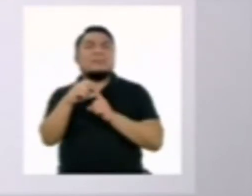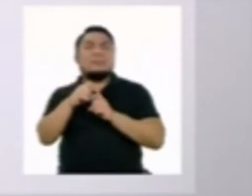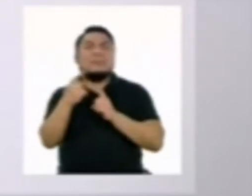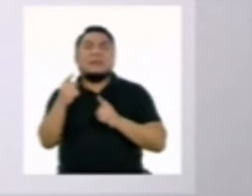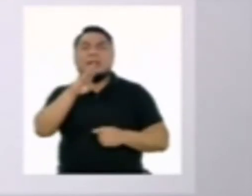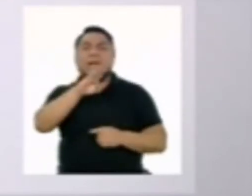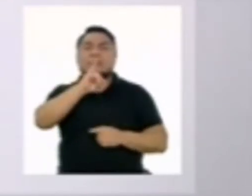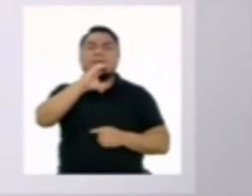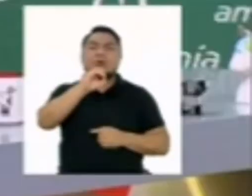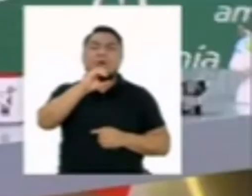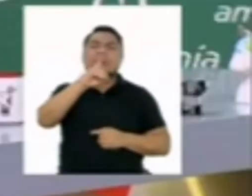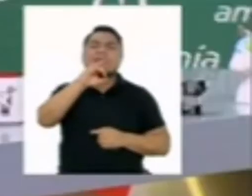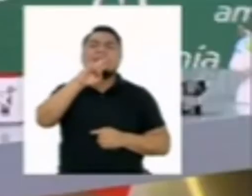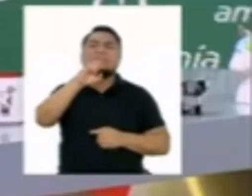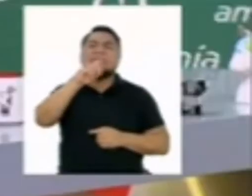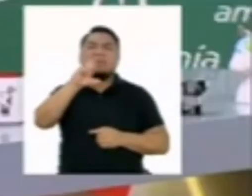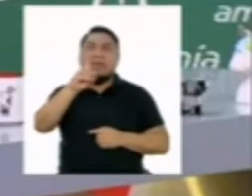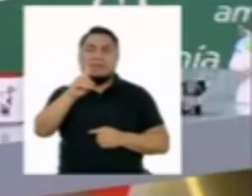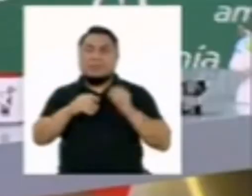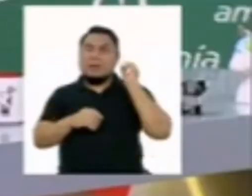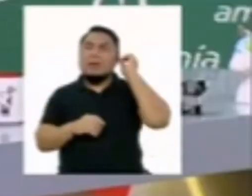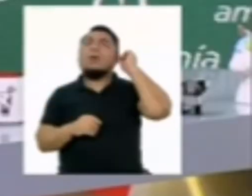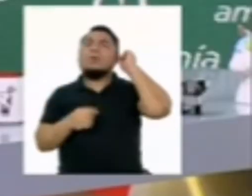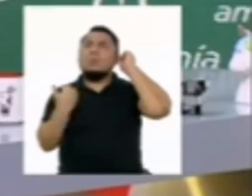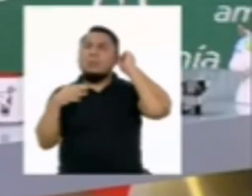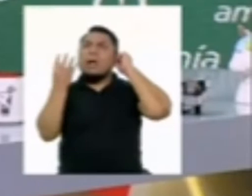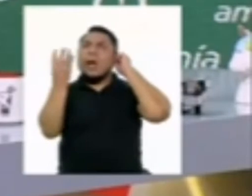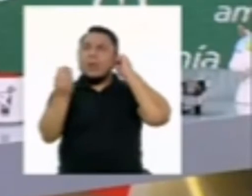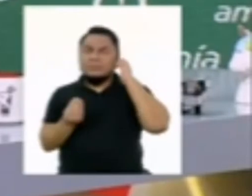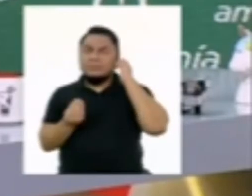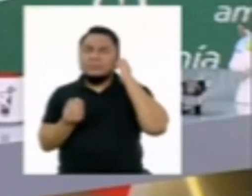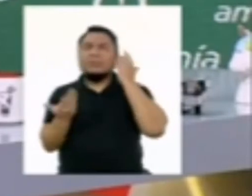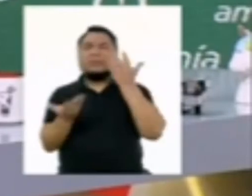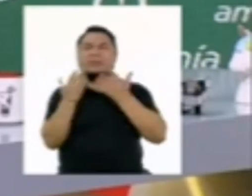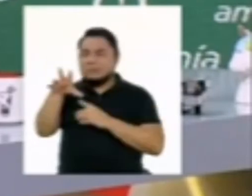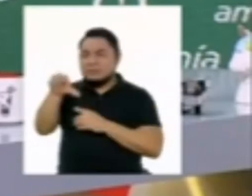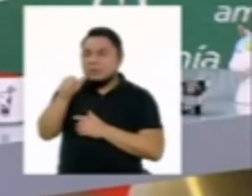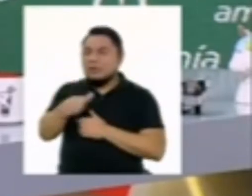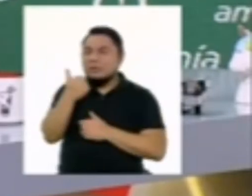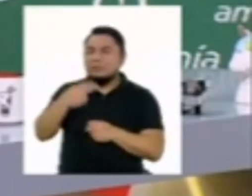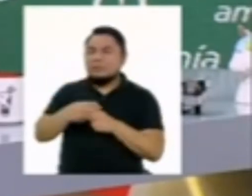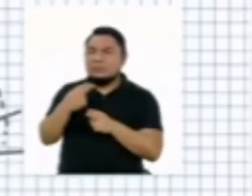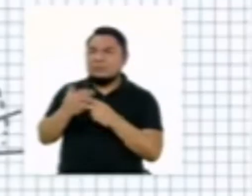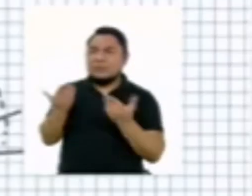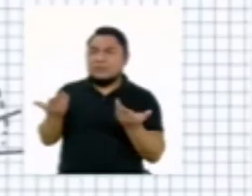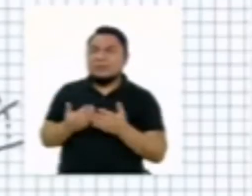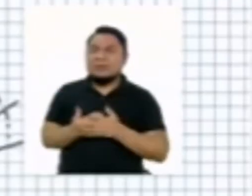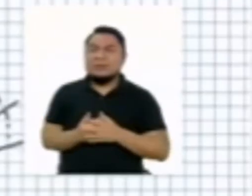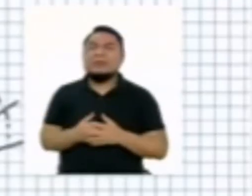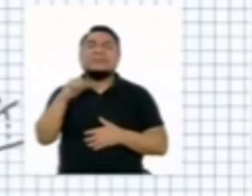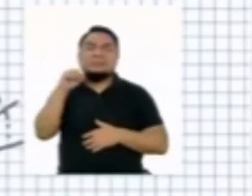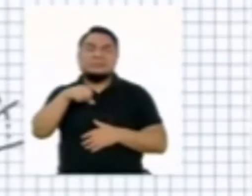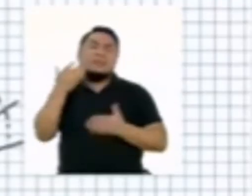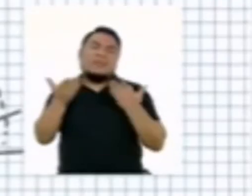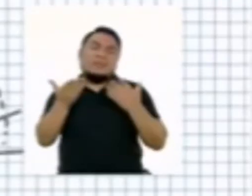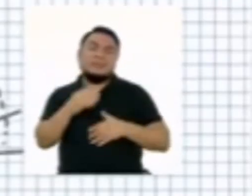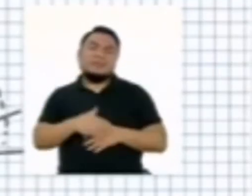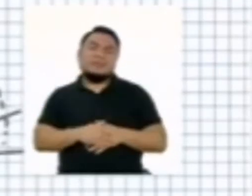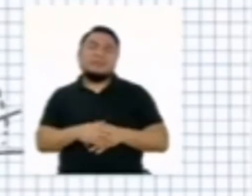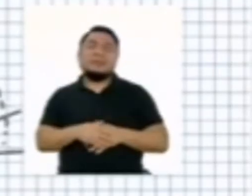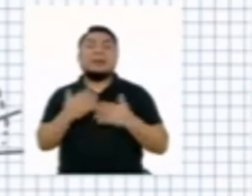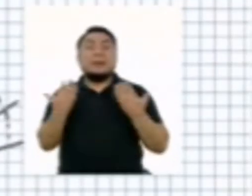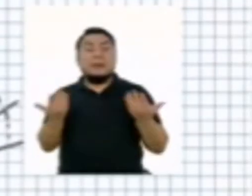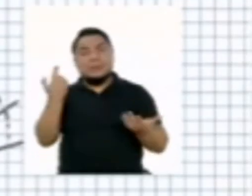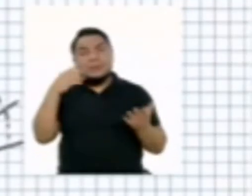palabra biodiversidad. Uy, bien poquito. Tal vez la identifican con otro nombre, ¿no? Eso seguro,